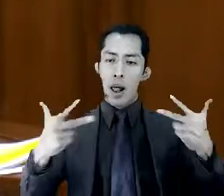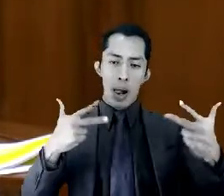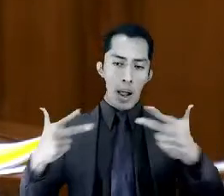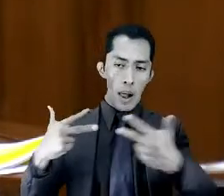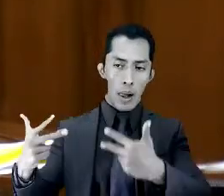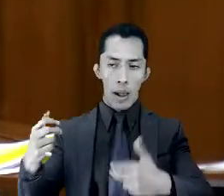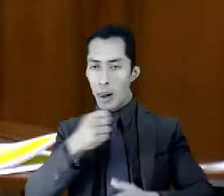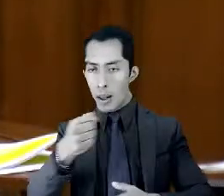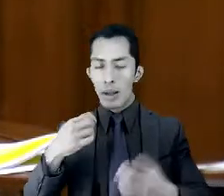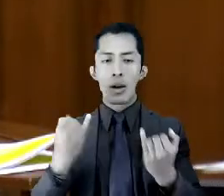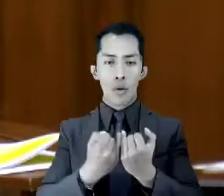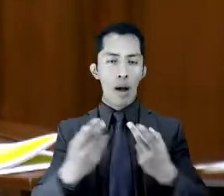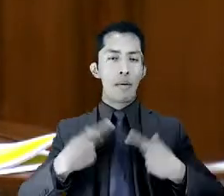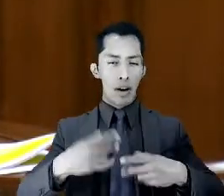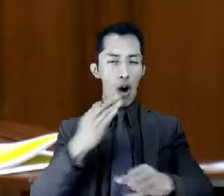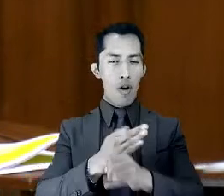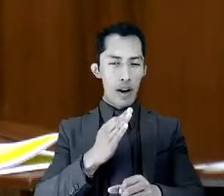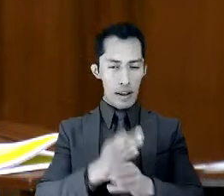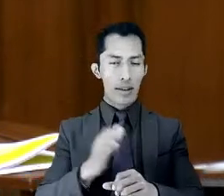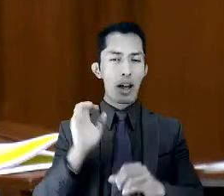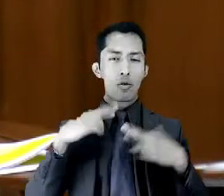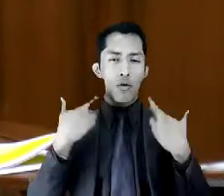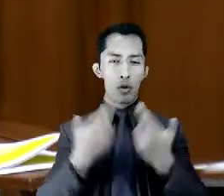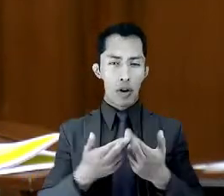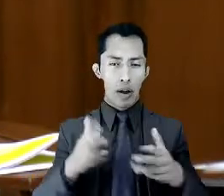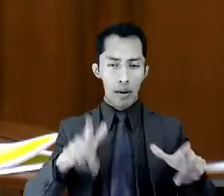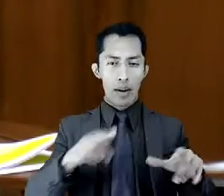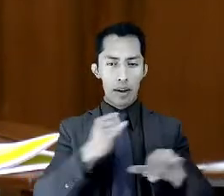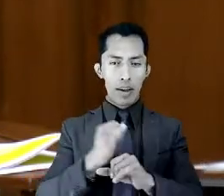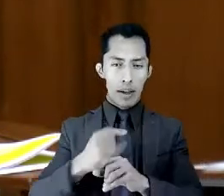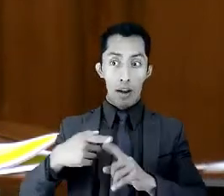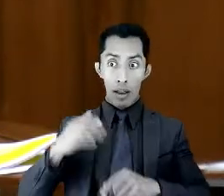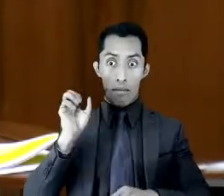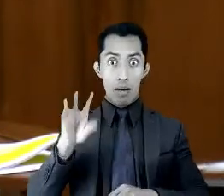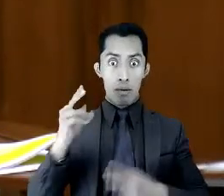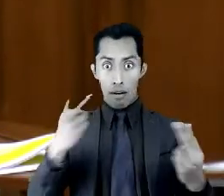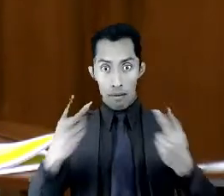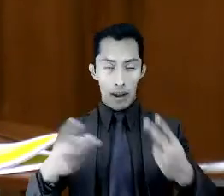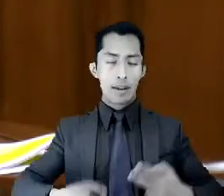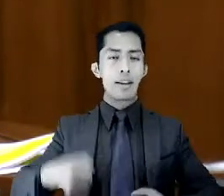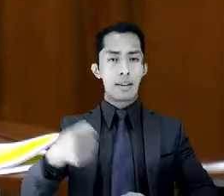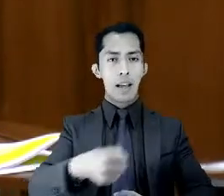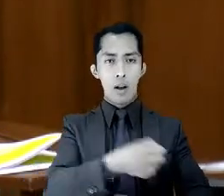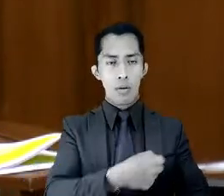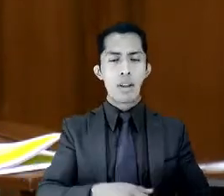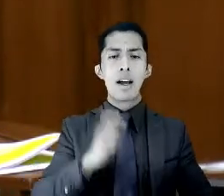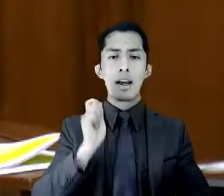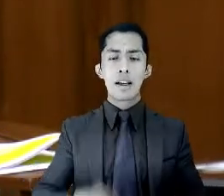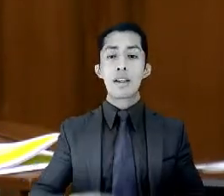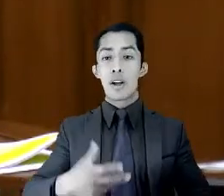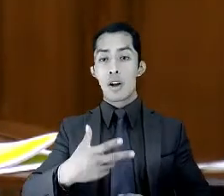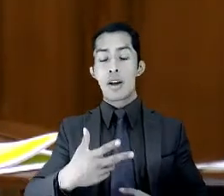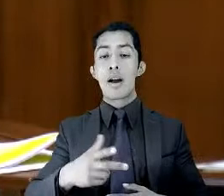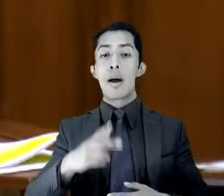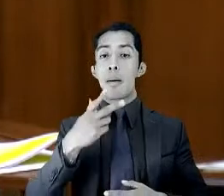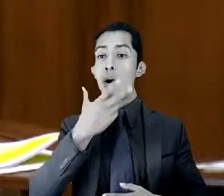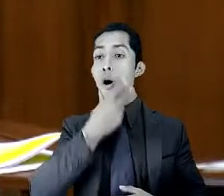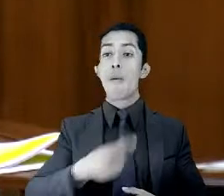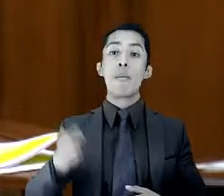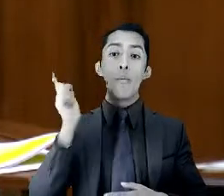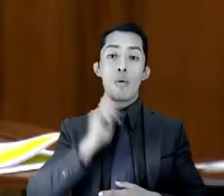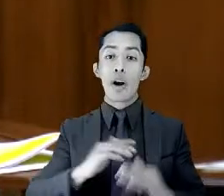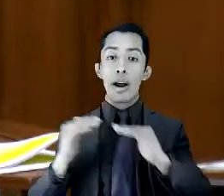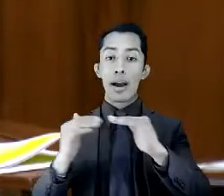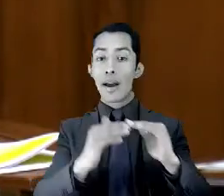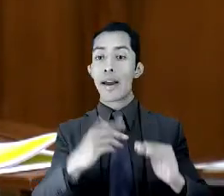población que sigue el desarrollo de esta sesión a través de las plataformas digitales. La paridad entre los géneros es